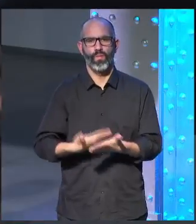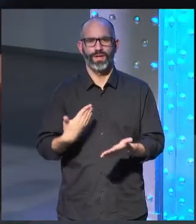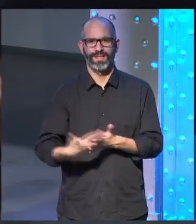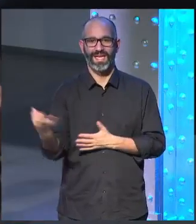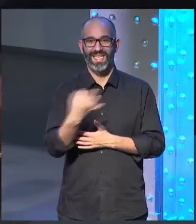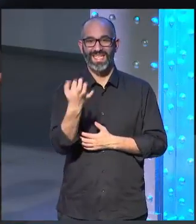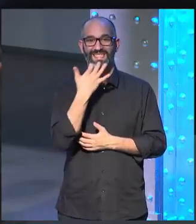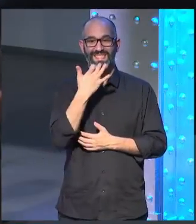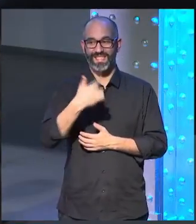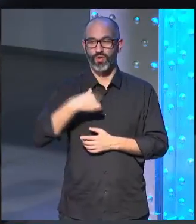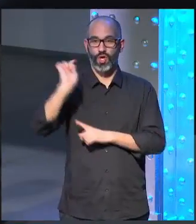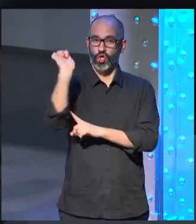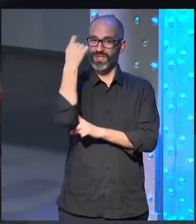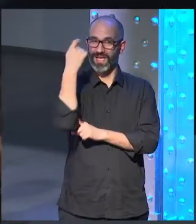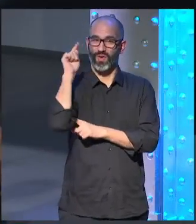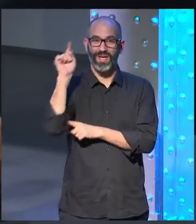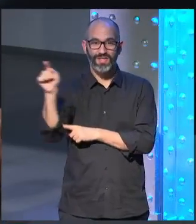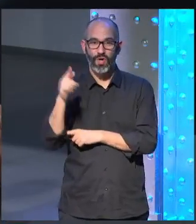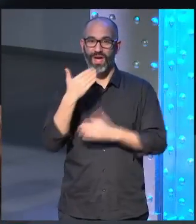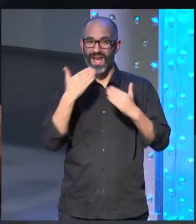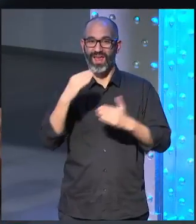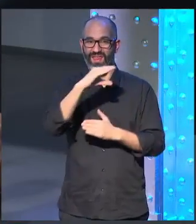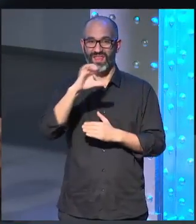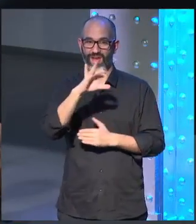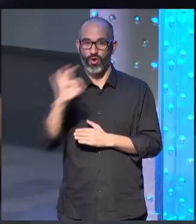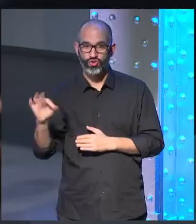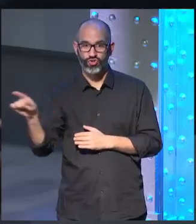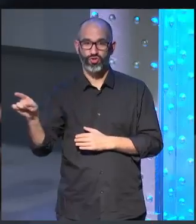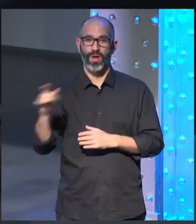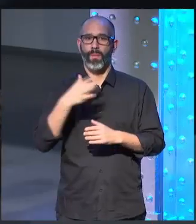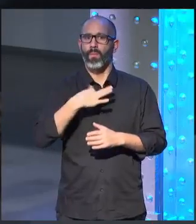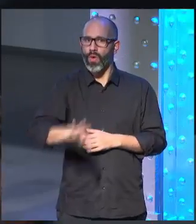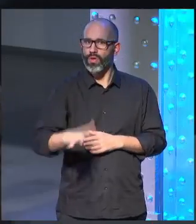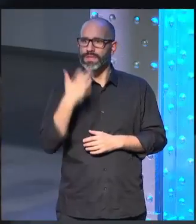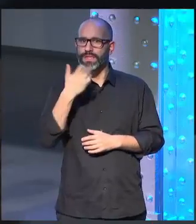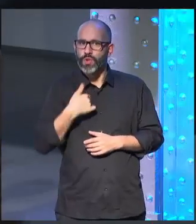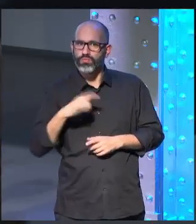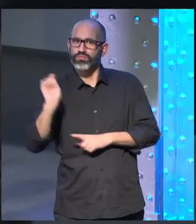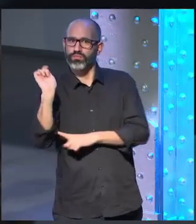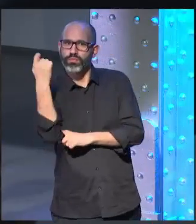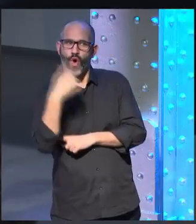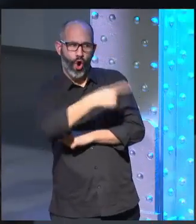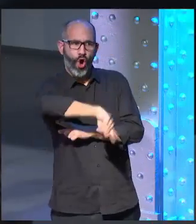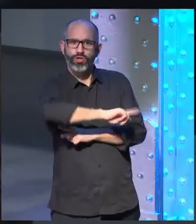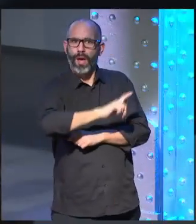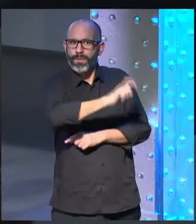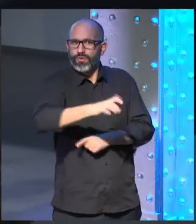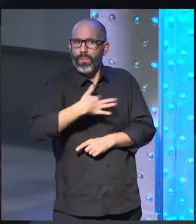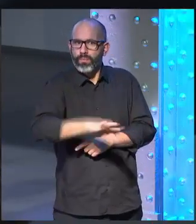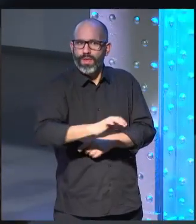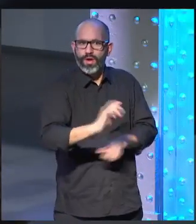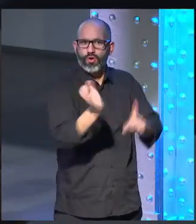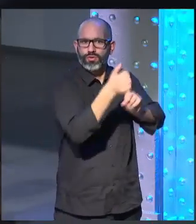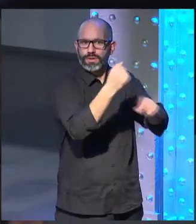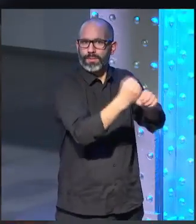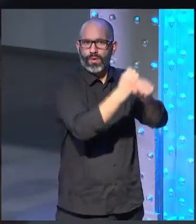demuestra que si yo he conseguido esto con CEOs, ¿vale?, ¿por qué no otras personas van a conseguir un trabajo,